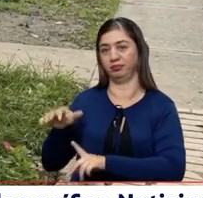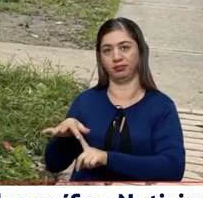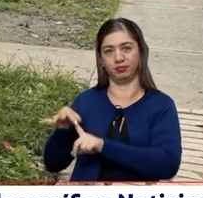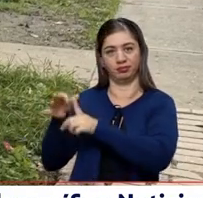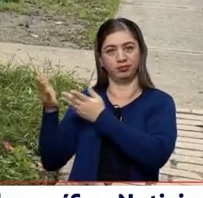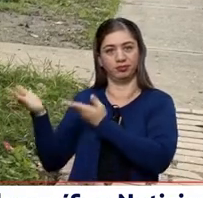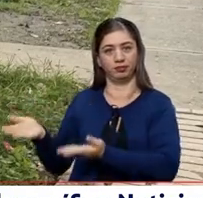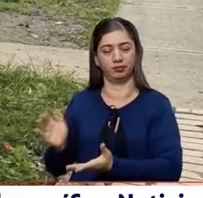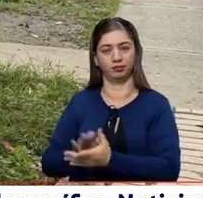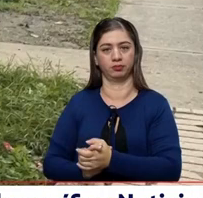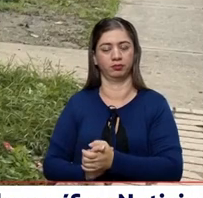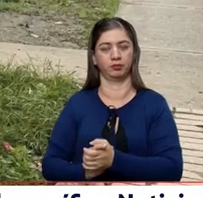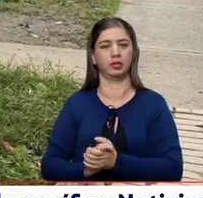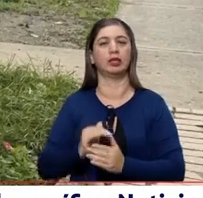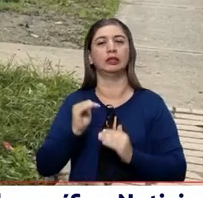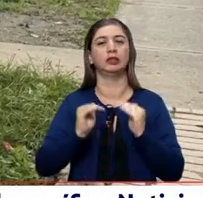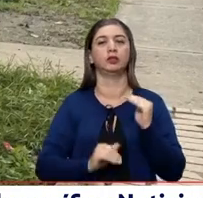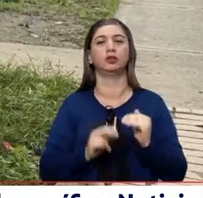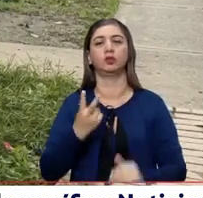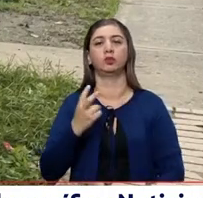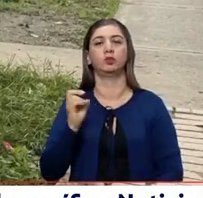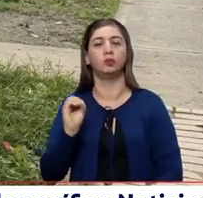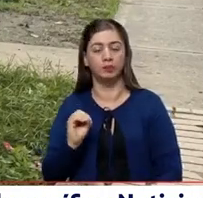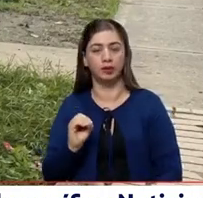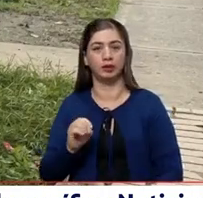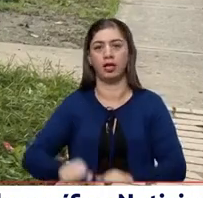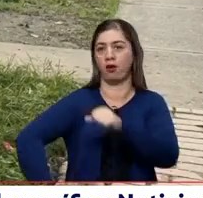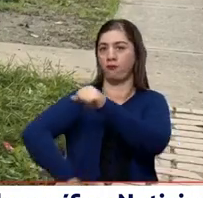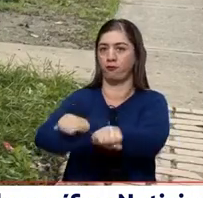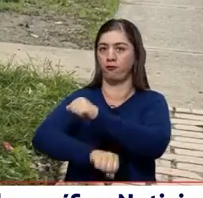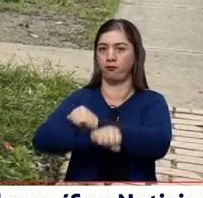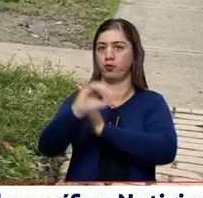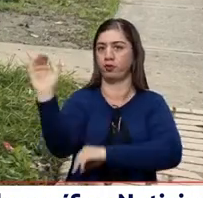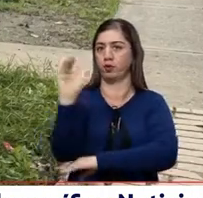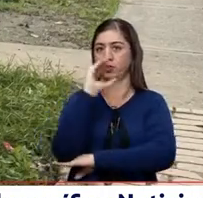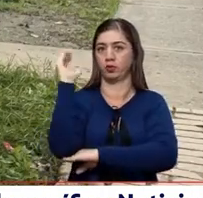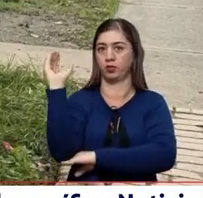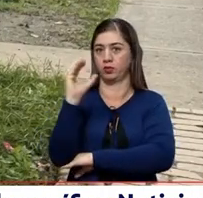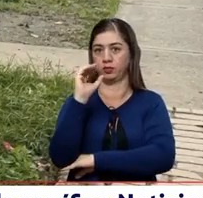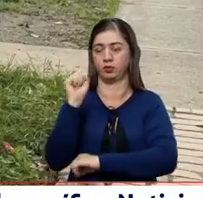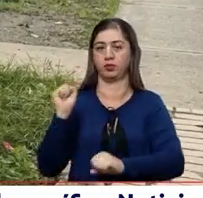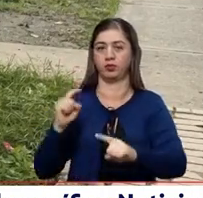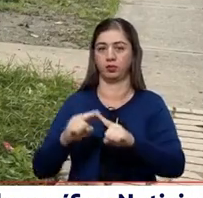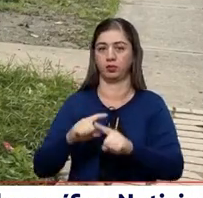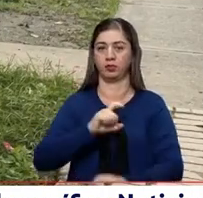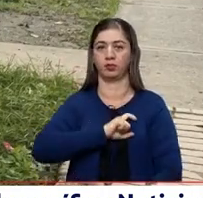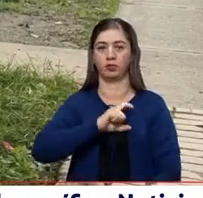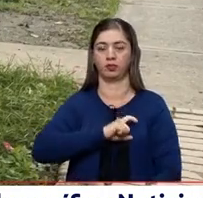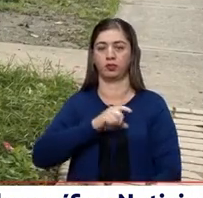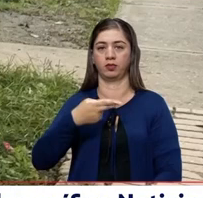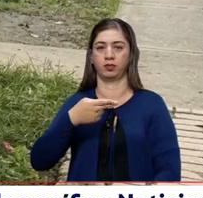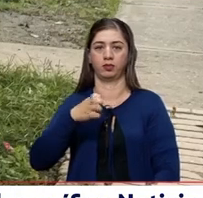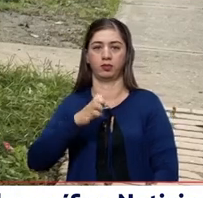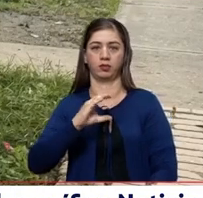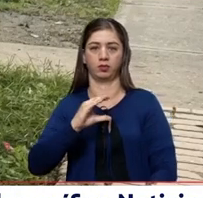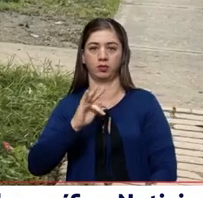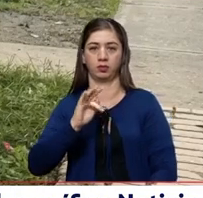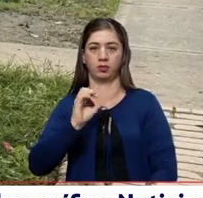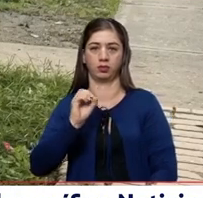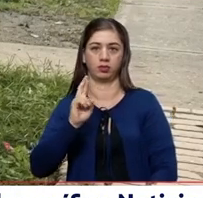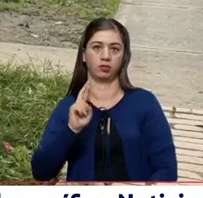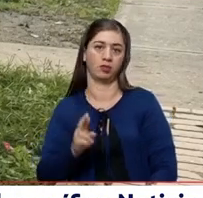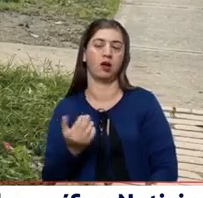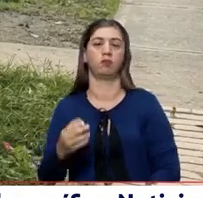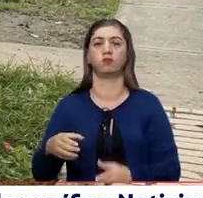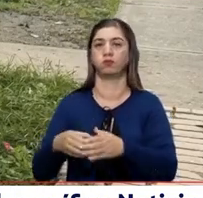hablaremos de la categoría sub-20 y la selección Colombia de fútbol que dirige el ex Deportivo Cali Héctor Cárdenas. La selección